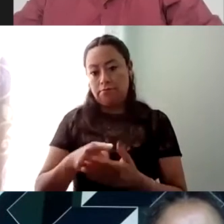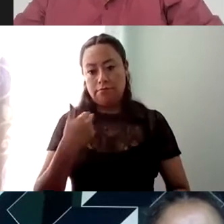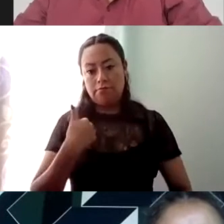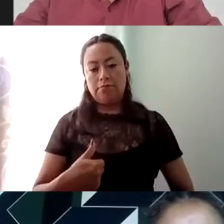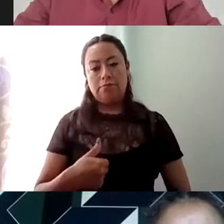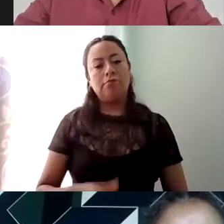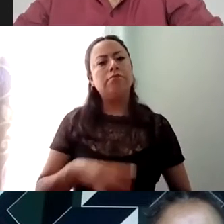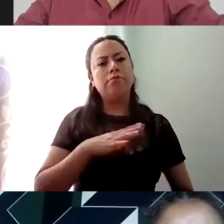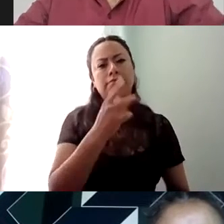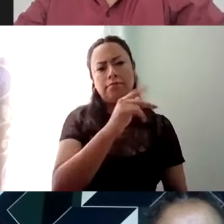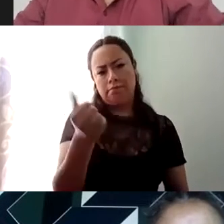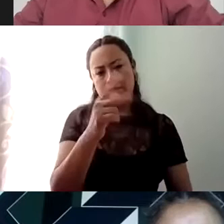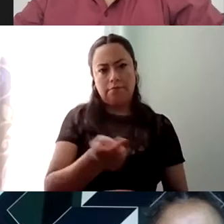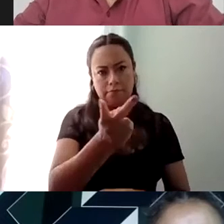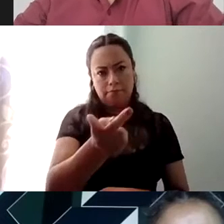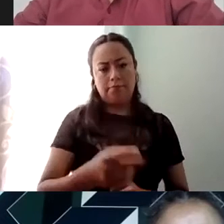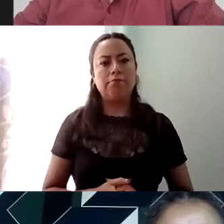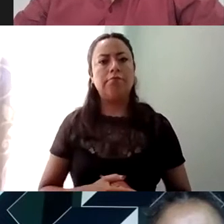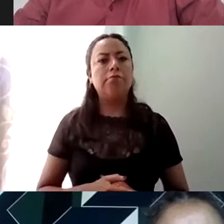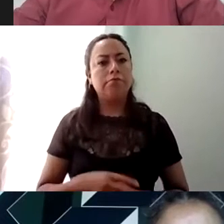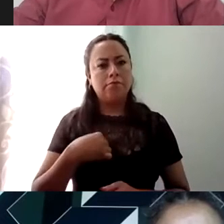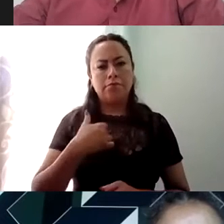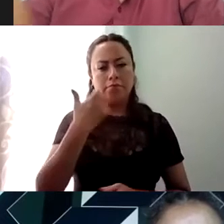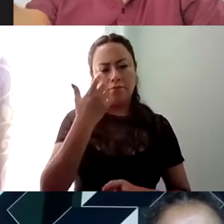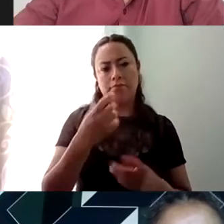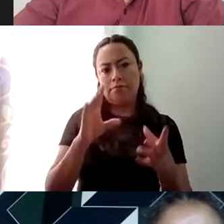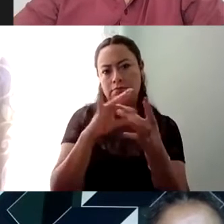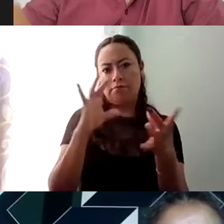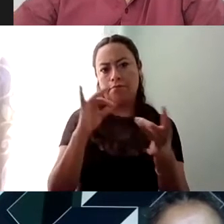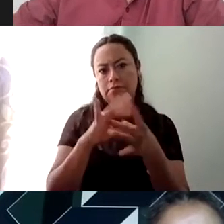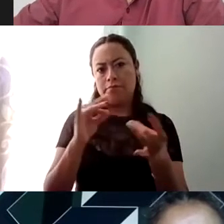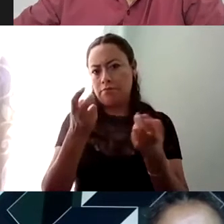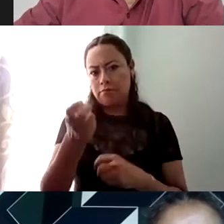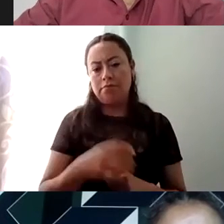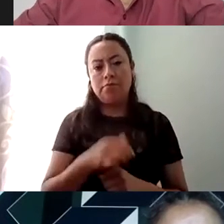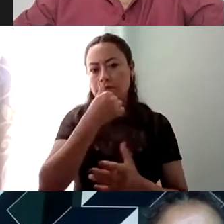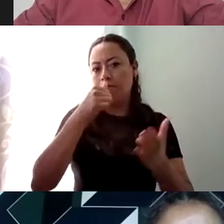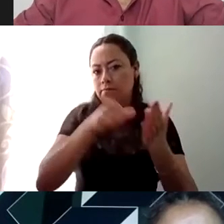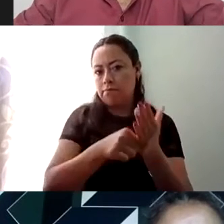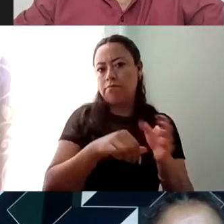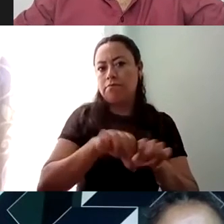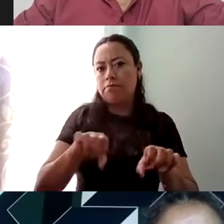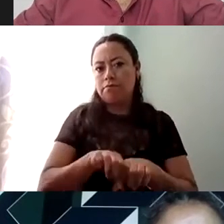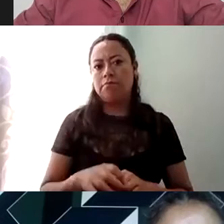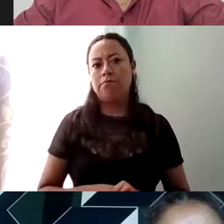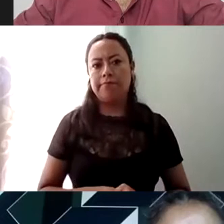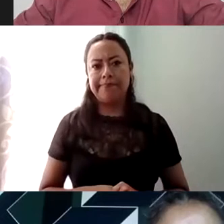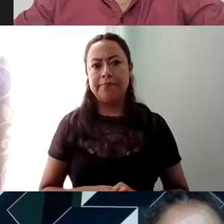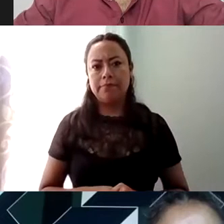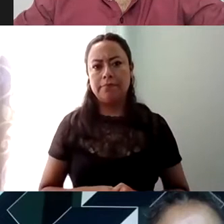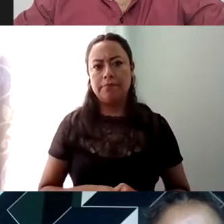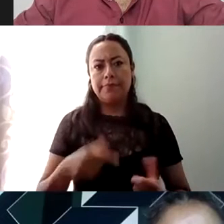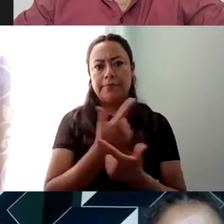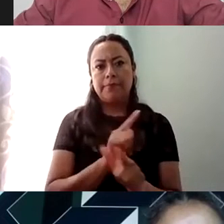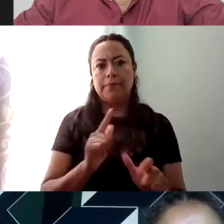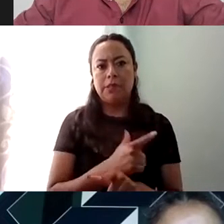Otra pregunta que me pareció muy importante y que también quería comentar es respecto a la Carta de Derechos y Libertades,